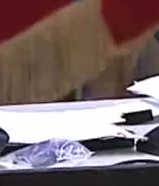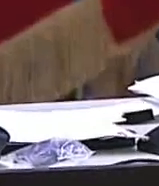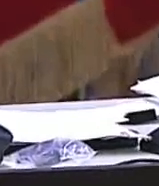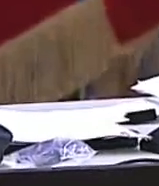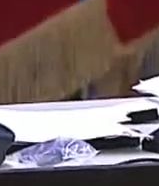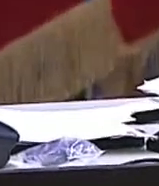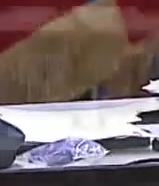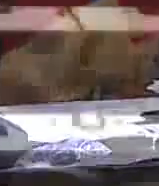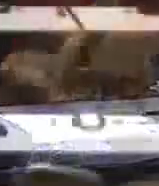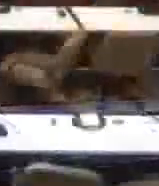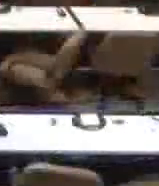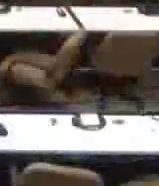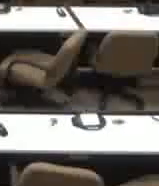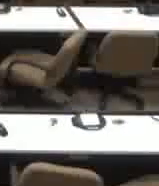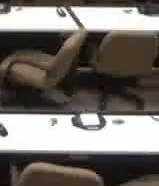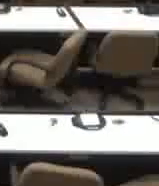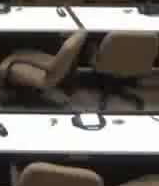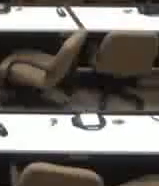Naciones Unidas